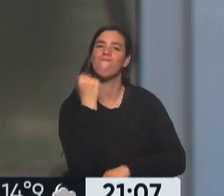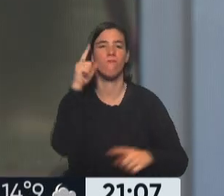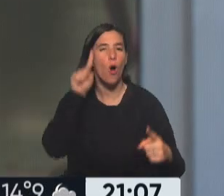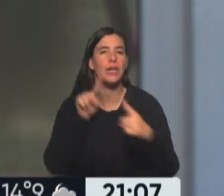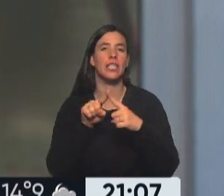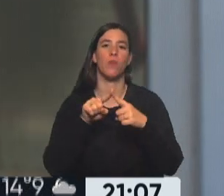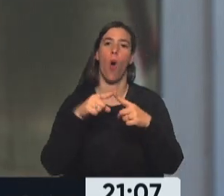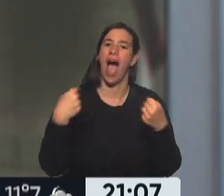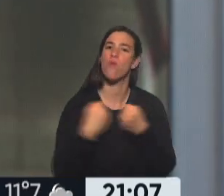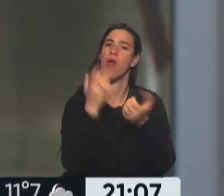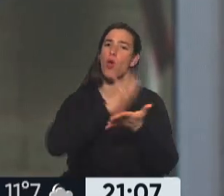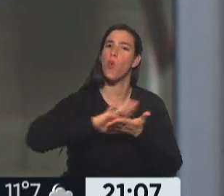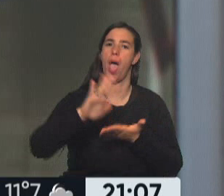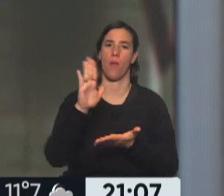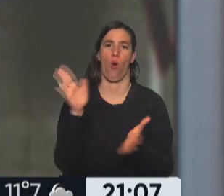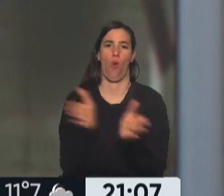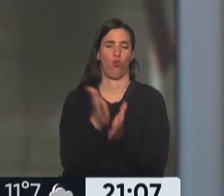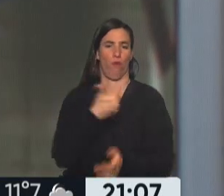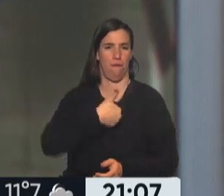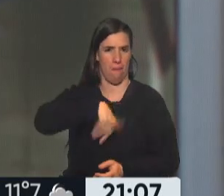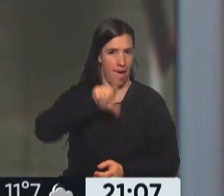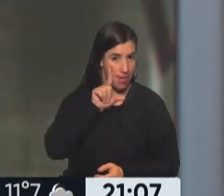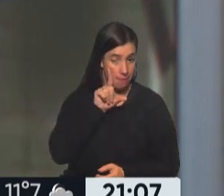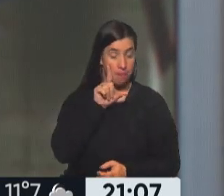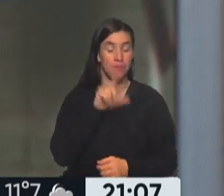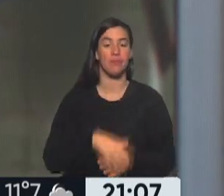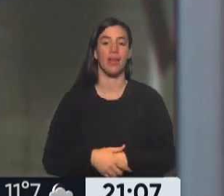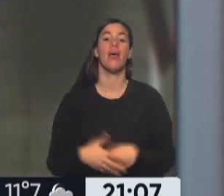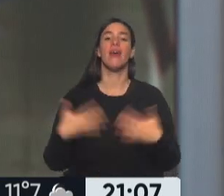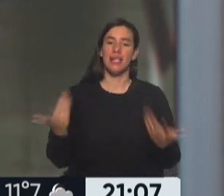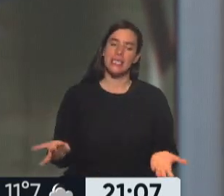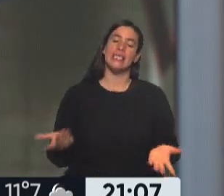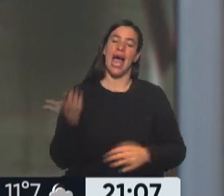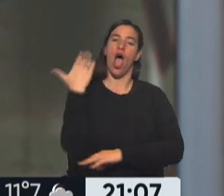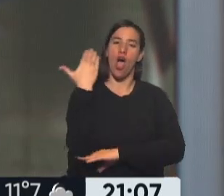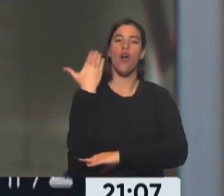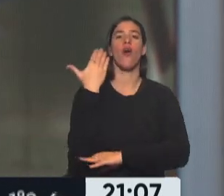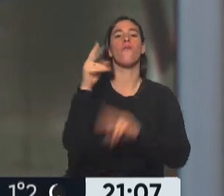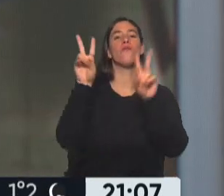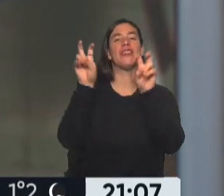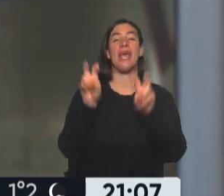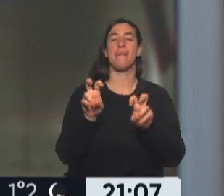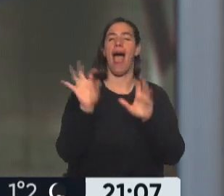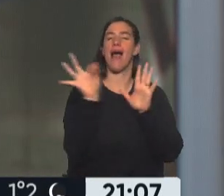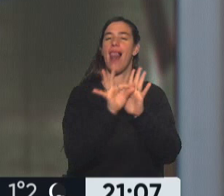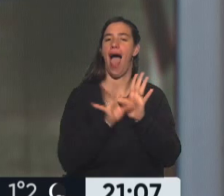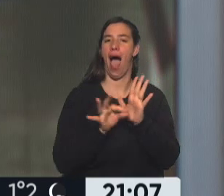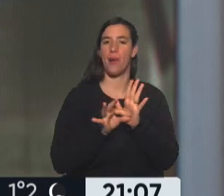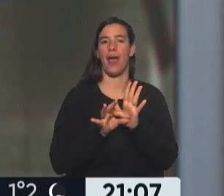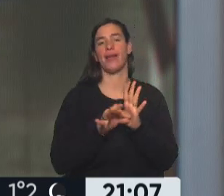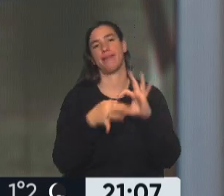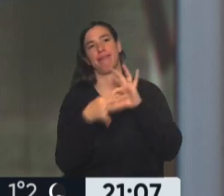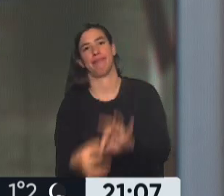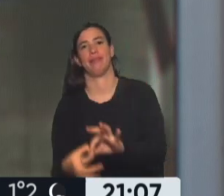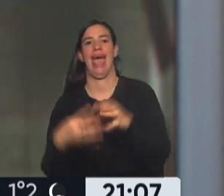exacto, Flor, porque además hay que recordar que es una cumbre donde, si bien se espera que los temas claves tengan que ver con la guerra en Ucrania, la guerra en la Franja